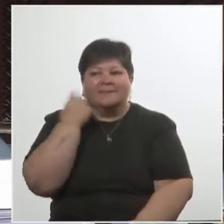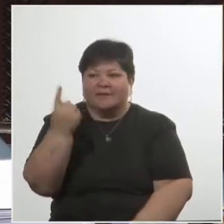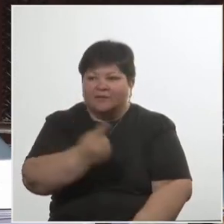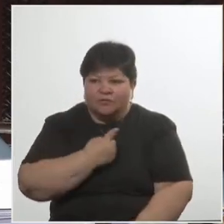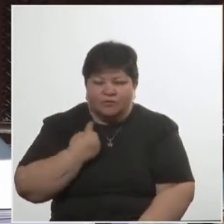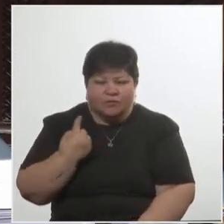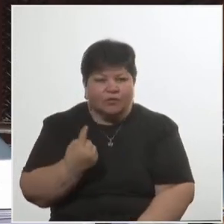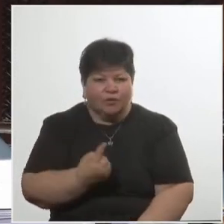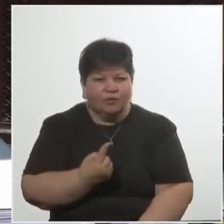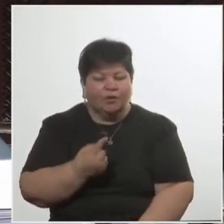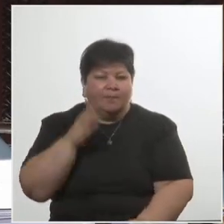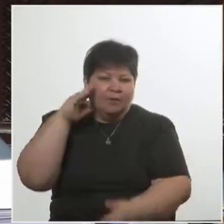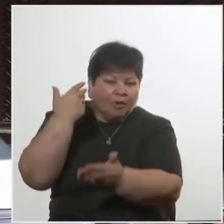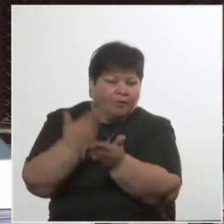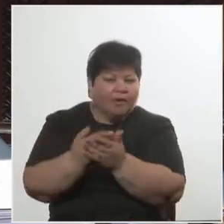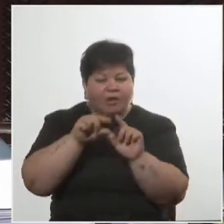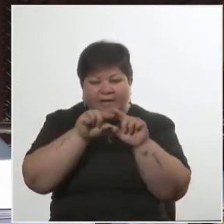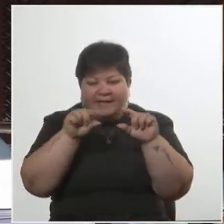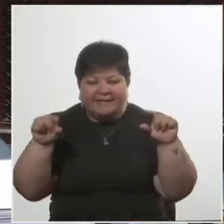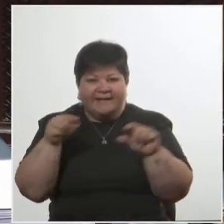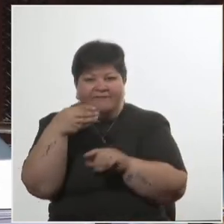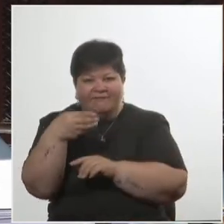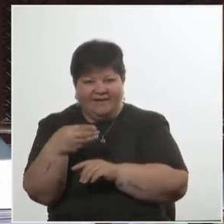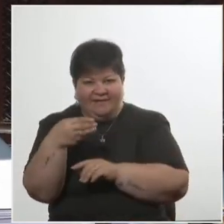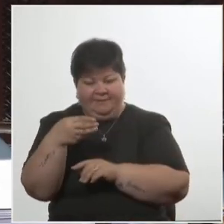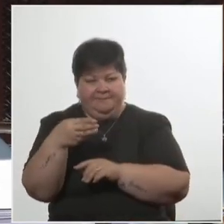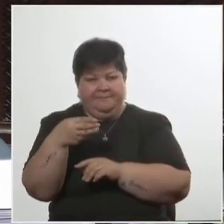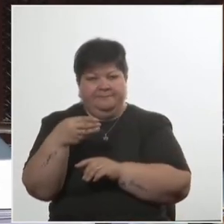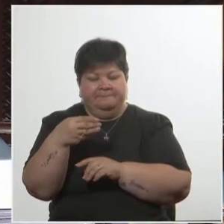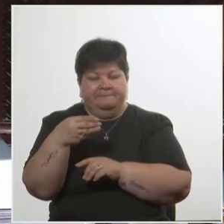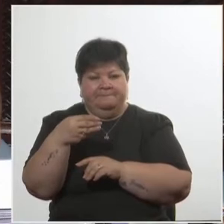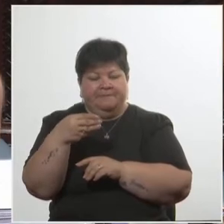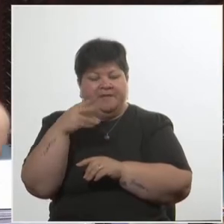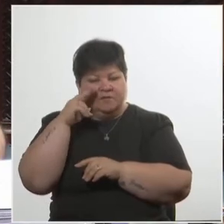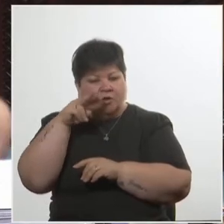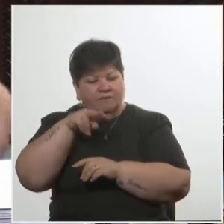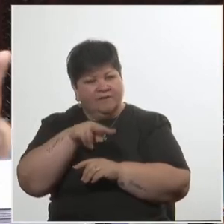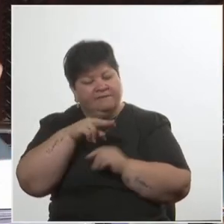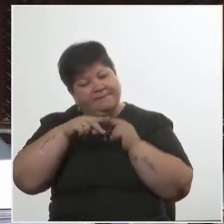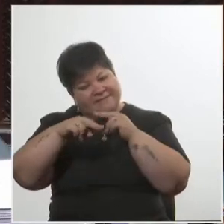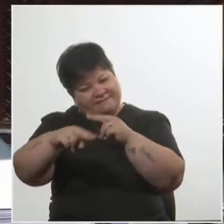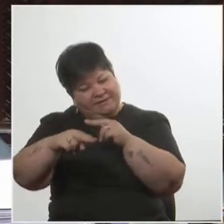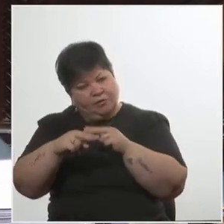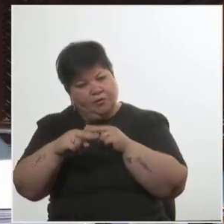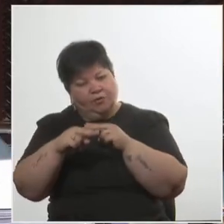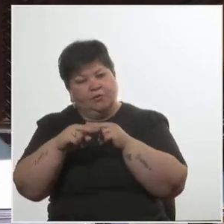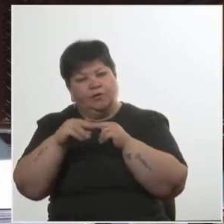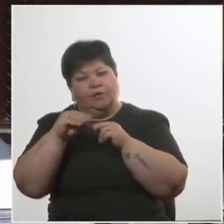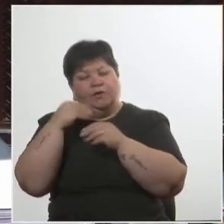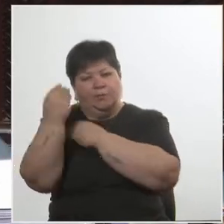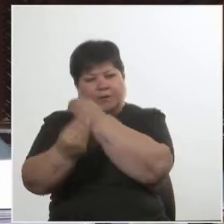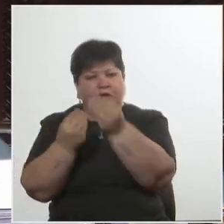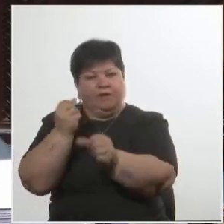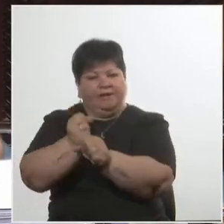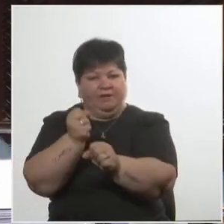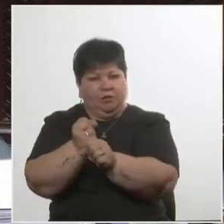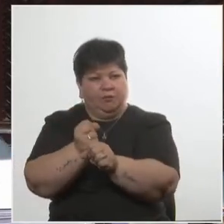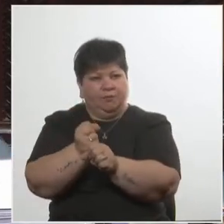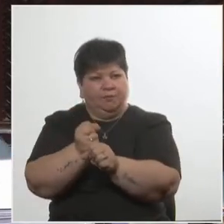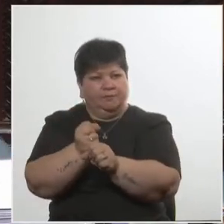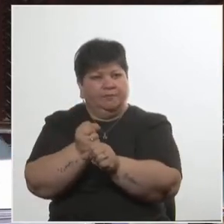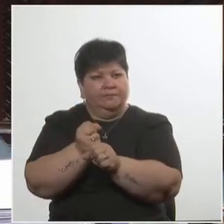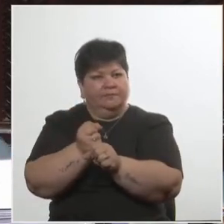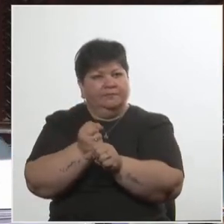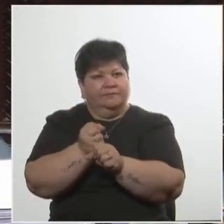lo que proponíamos en el literal B de que se tuviera una mirada en la preservación de los puestos de trabajo verdad por qué